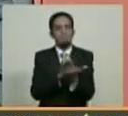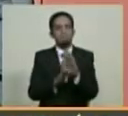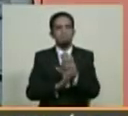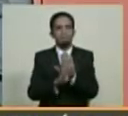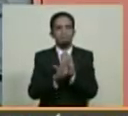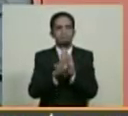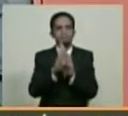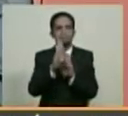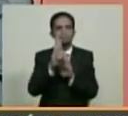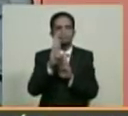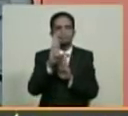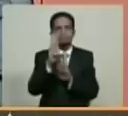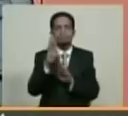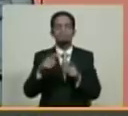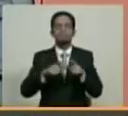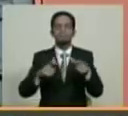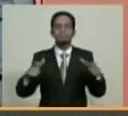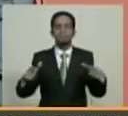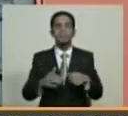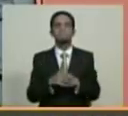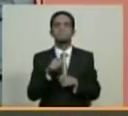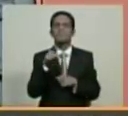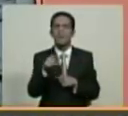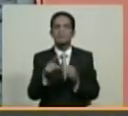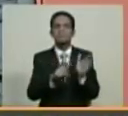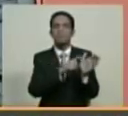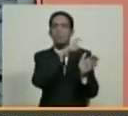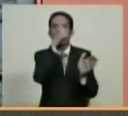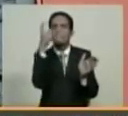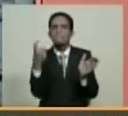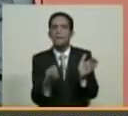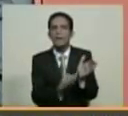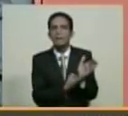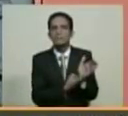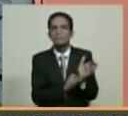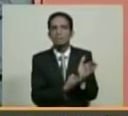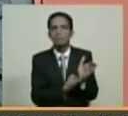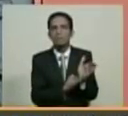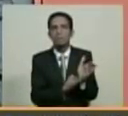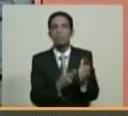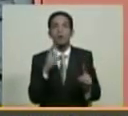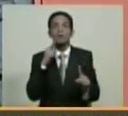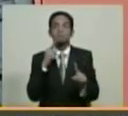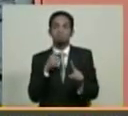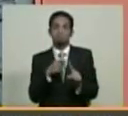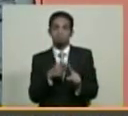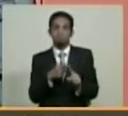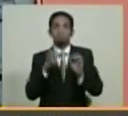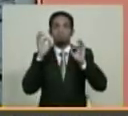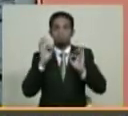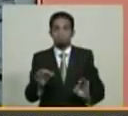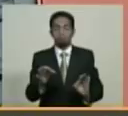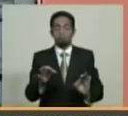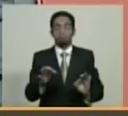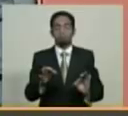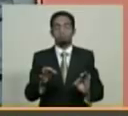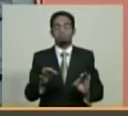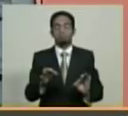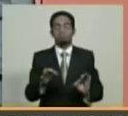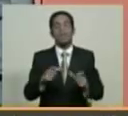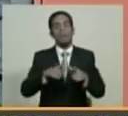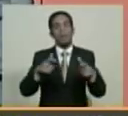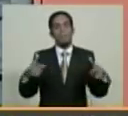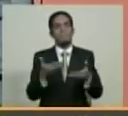estructural, es integral y es para la garantía de prosperidad de todas y de